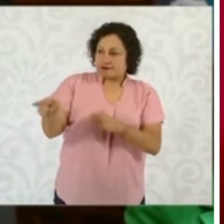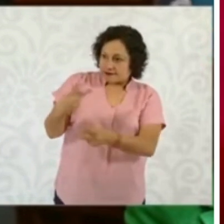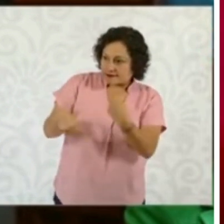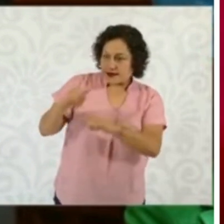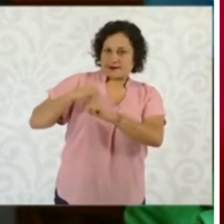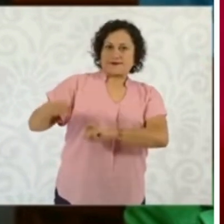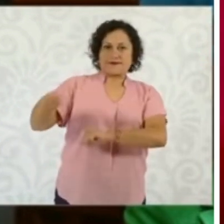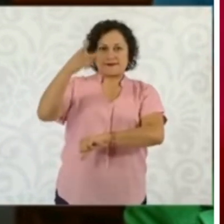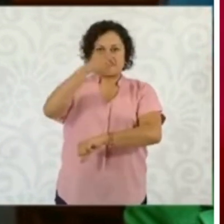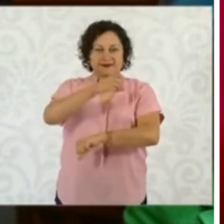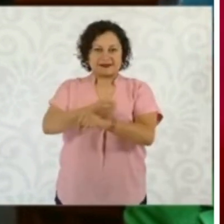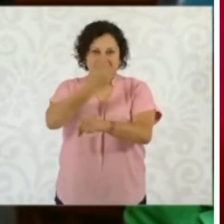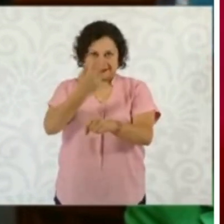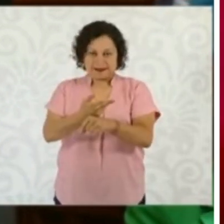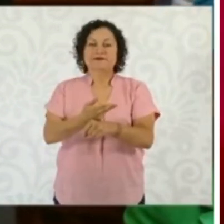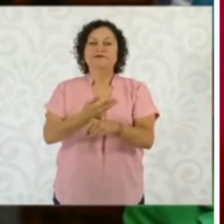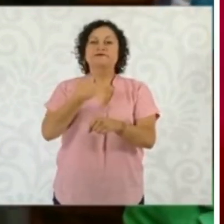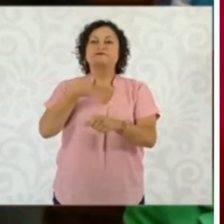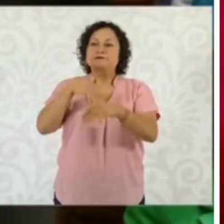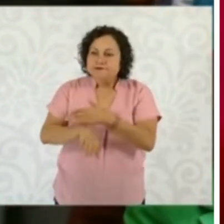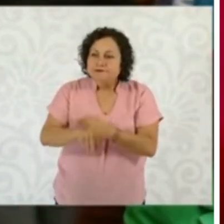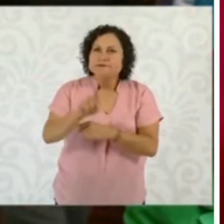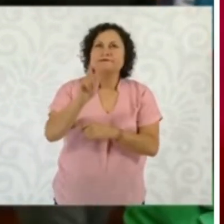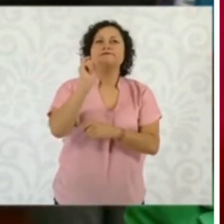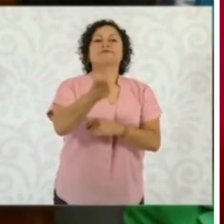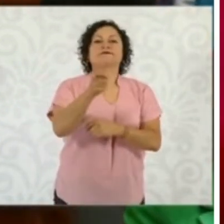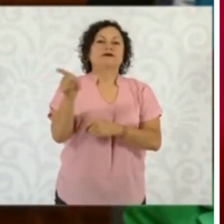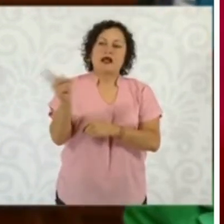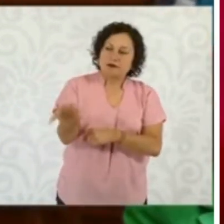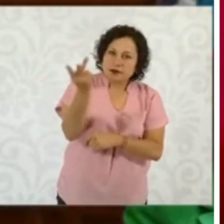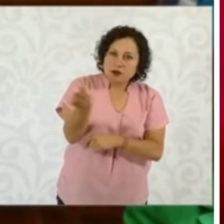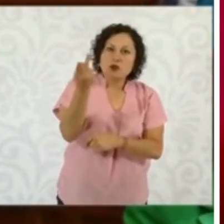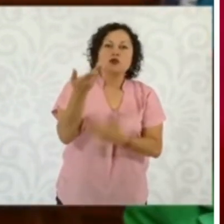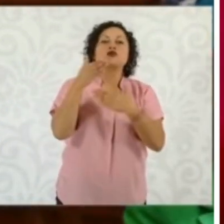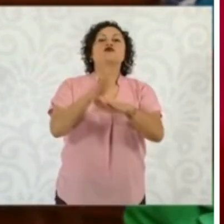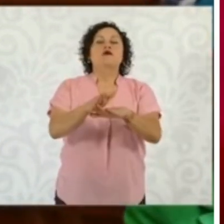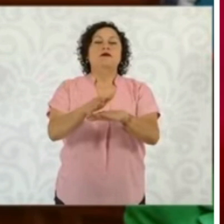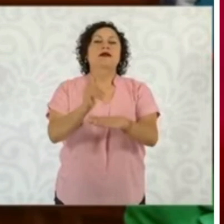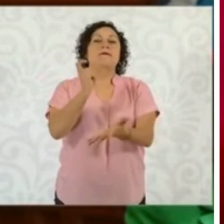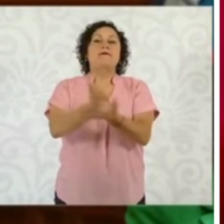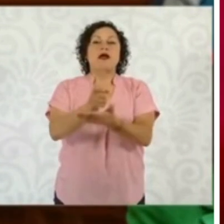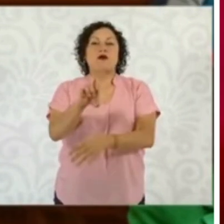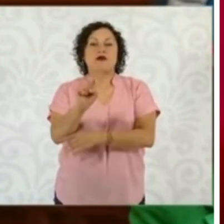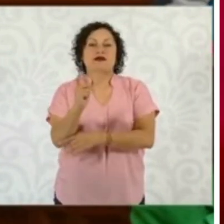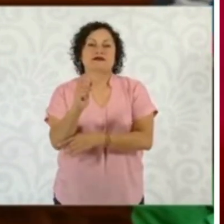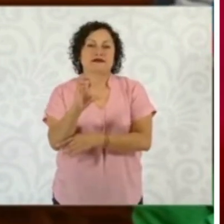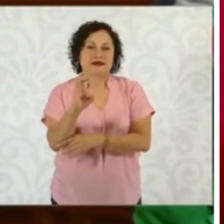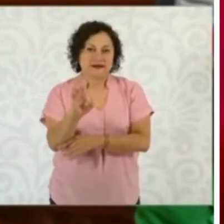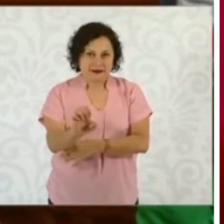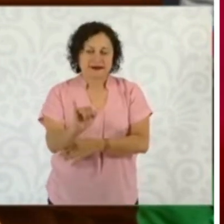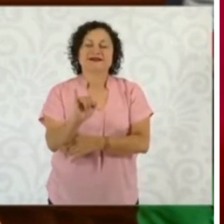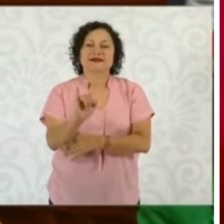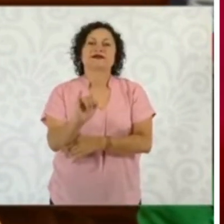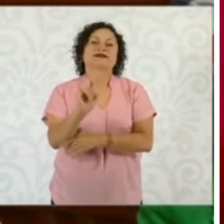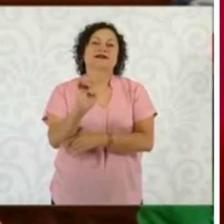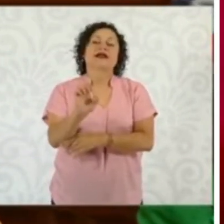ver todo el programa de pago en especie. Y realmente es un tema, es un tesoro lo que tenemos ahí. Yo creo que parte de la identidad mexicana está